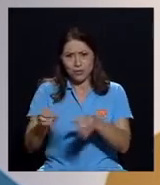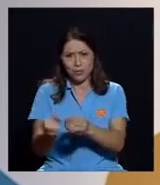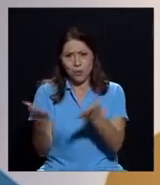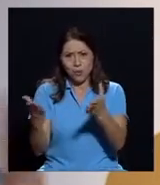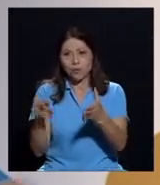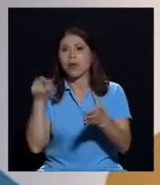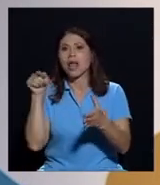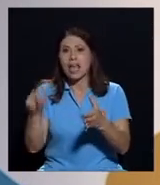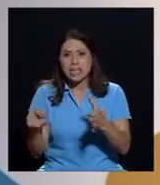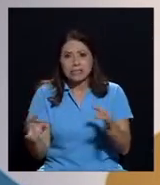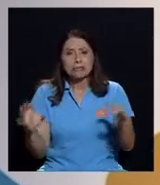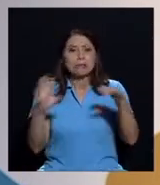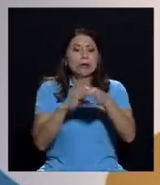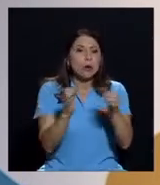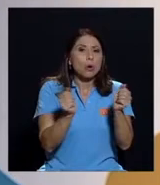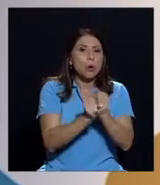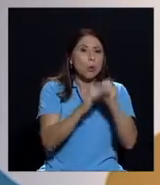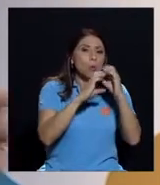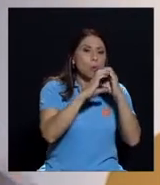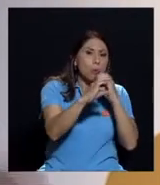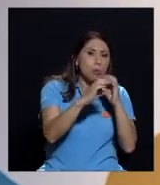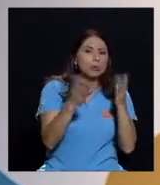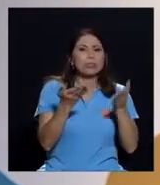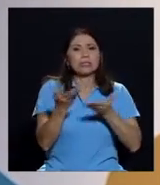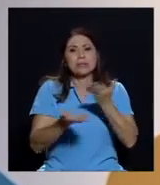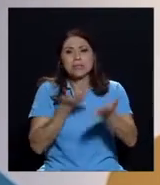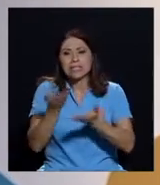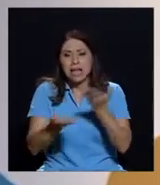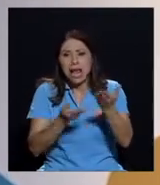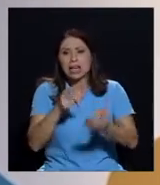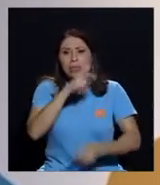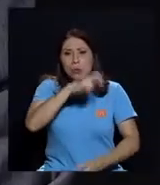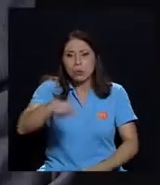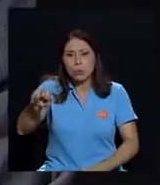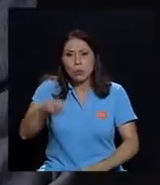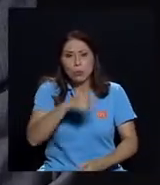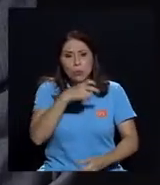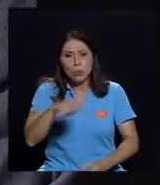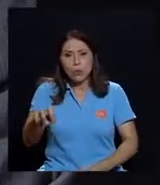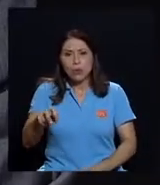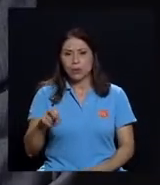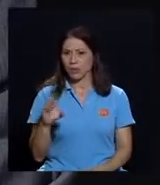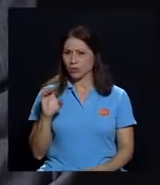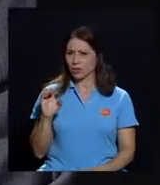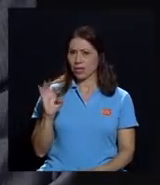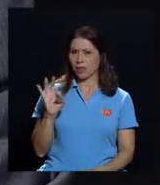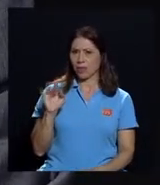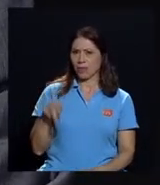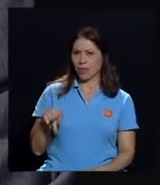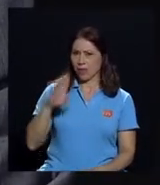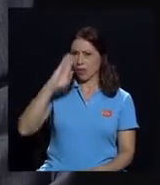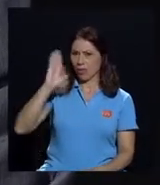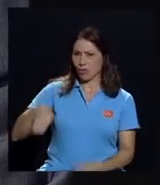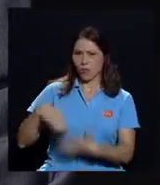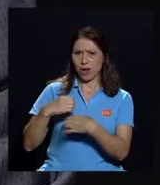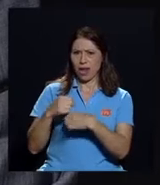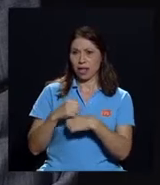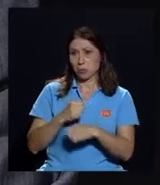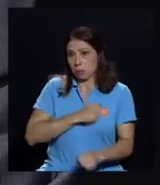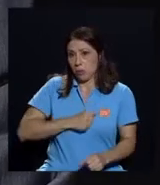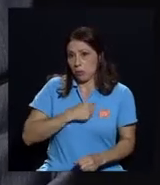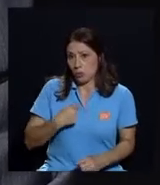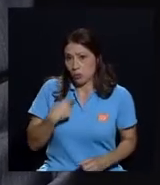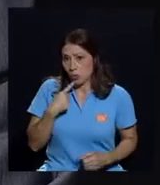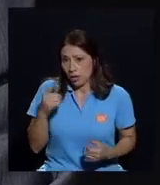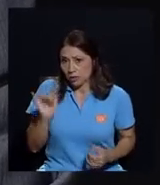servicios estos de busetas o servicios especiales que hacen el transporte pero si se rompe nunca ha hecho nada perdón es que lo ponga así